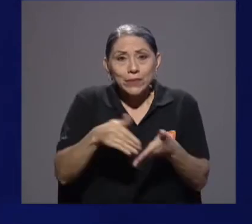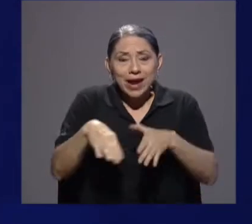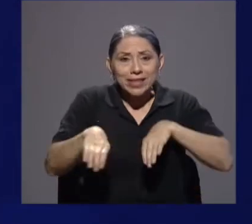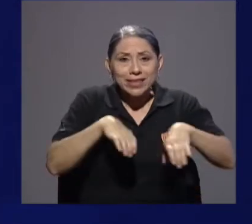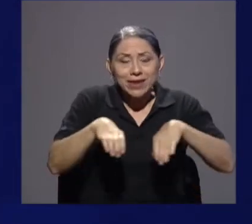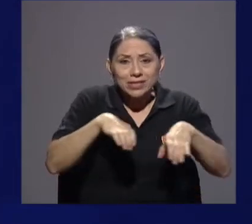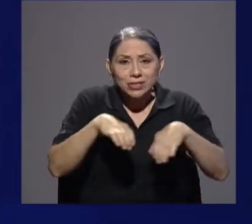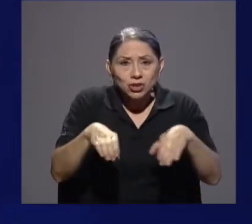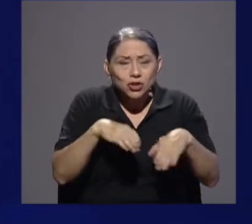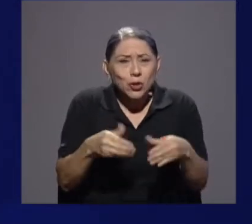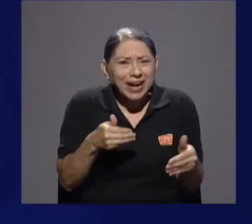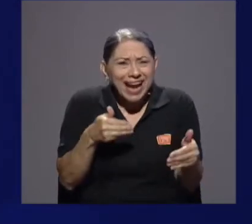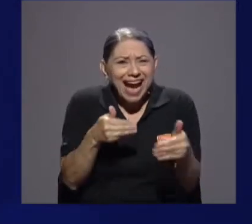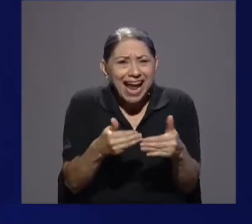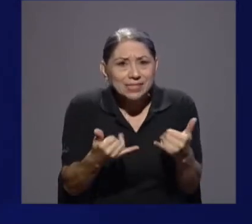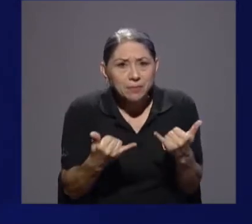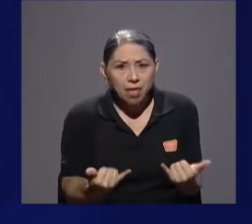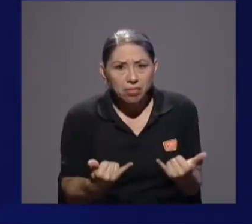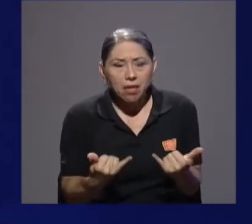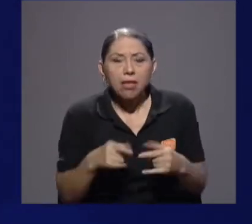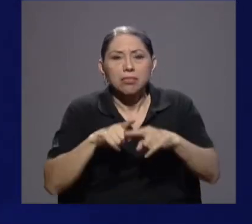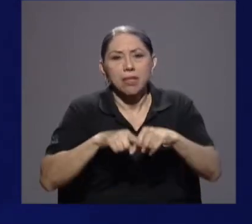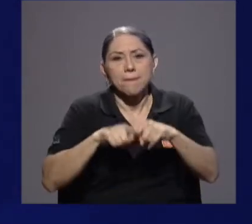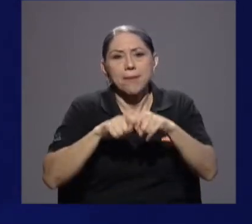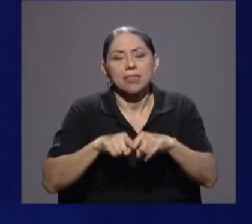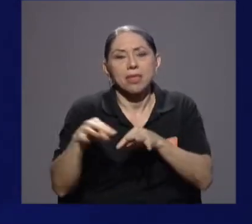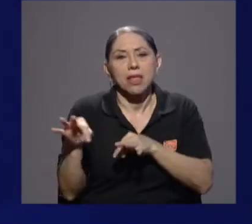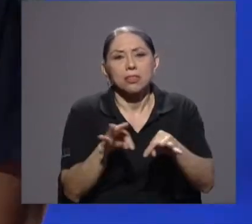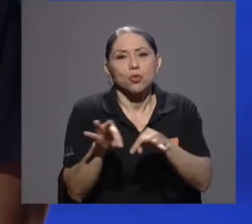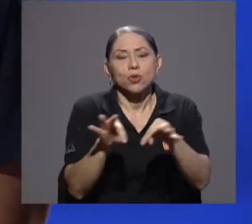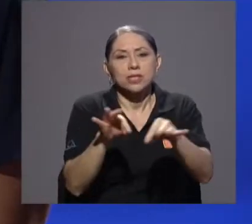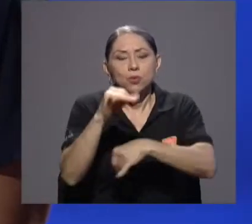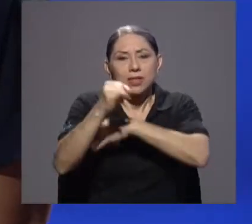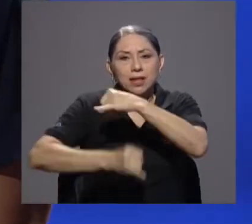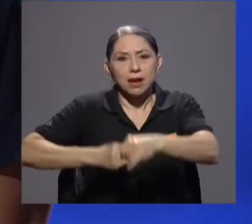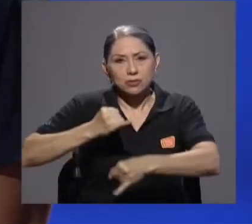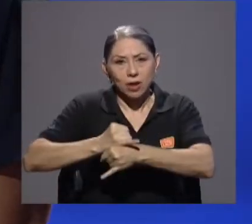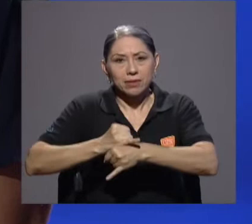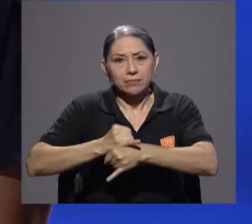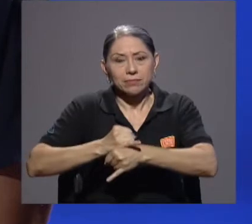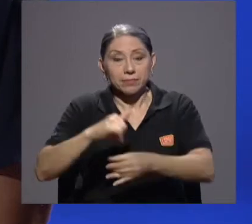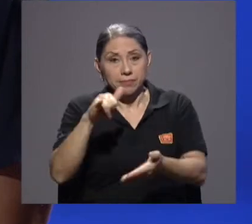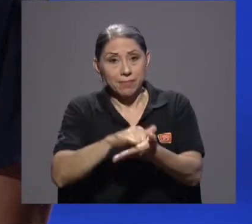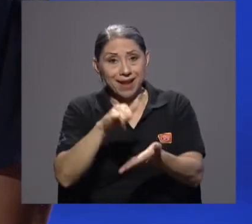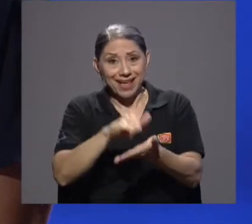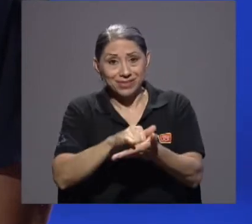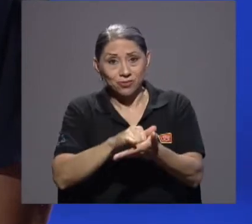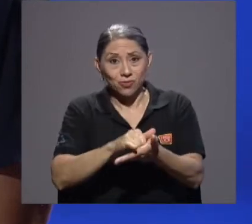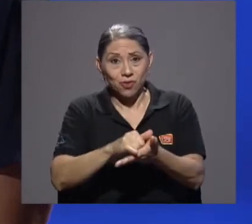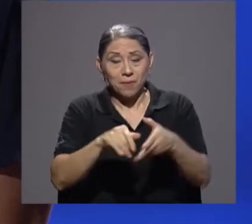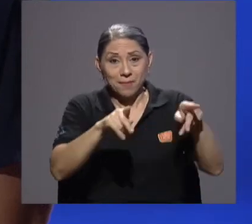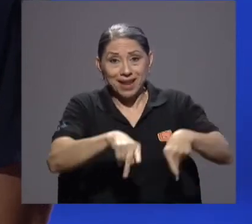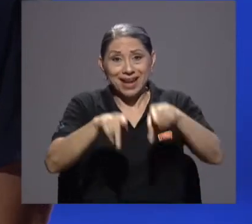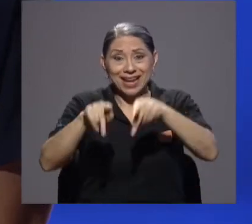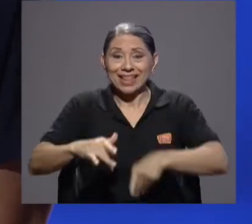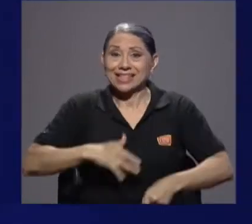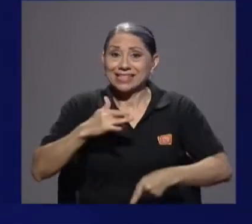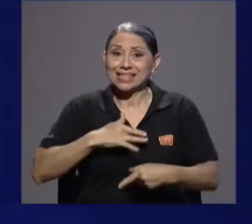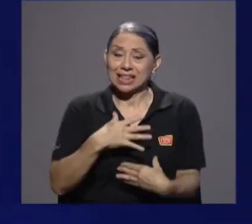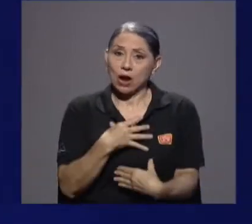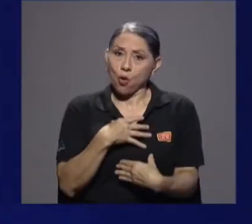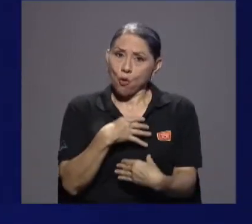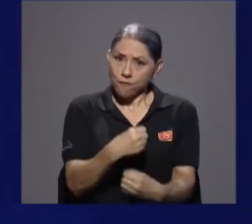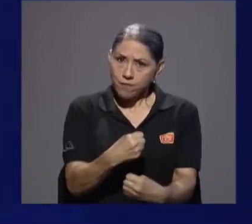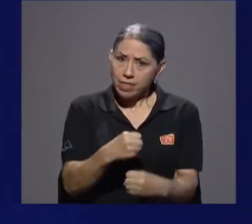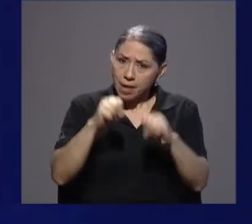reactivación cuasi inmediata va a depender del turismo internacional. Y para eso, para que la gente se sienta confiada en